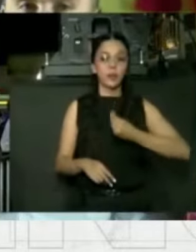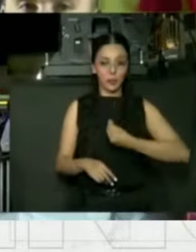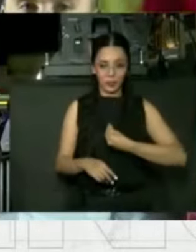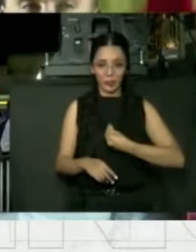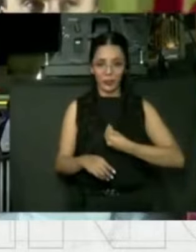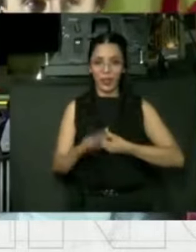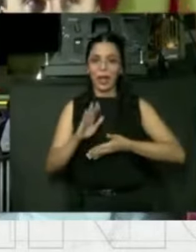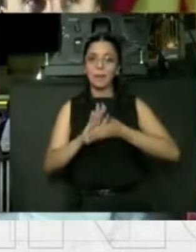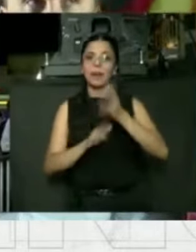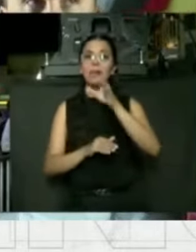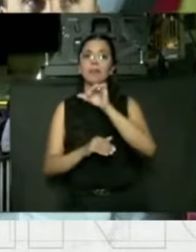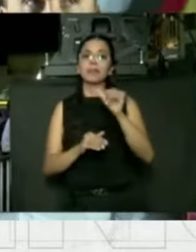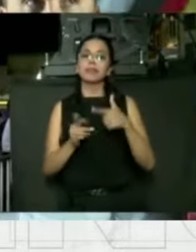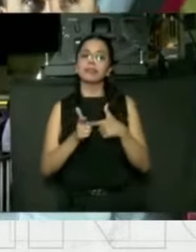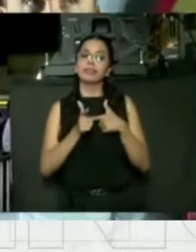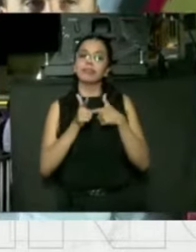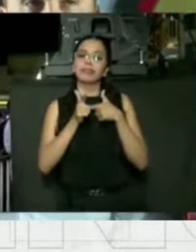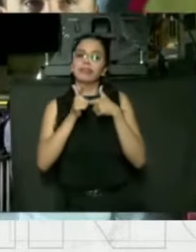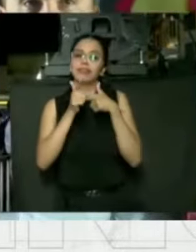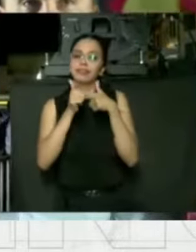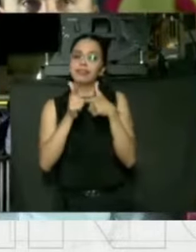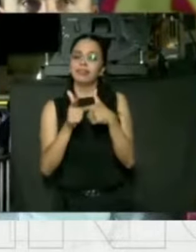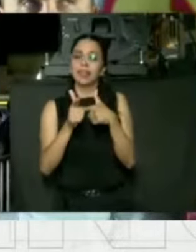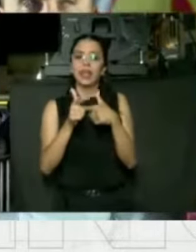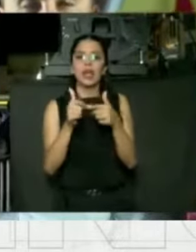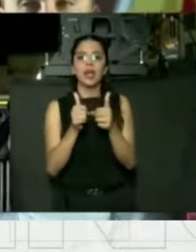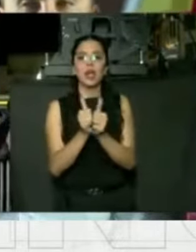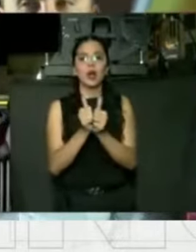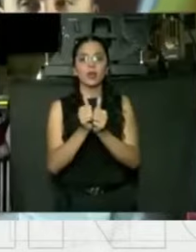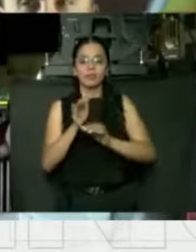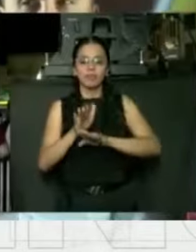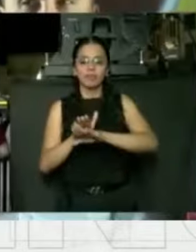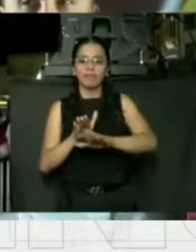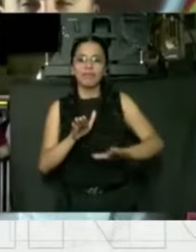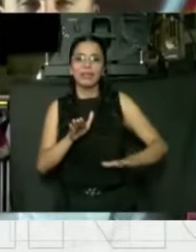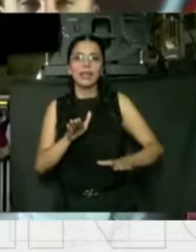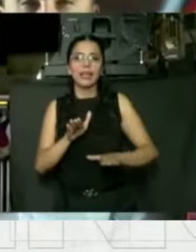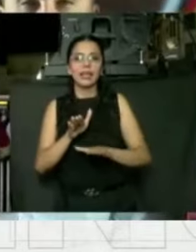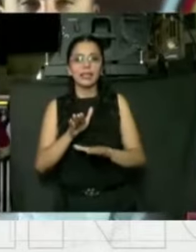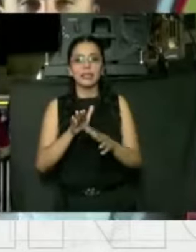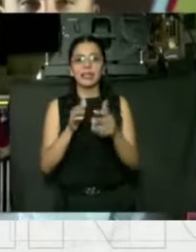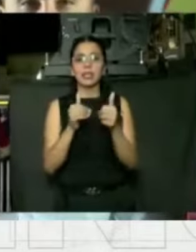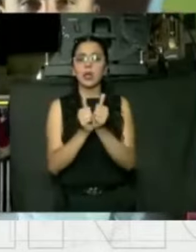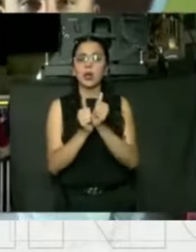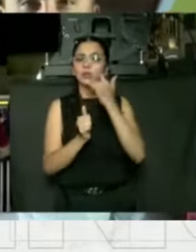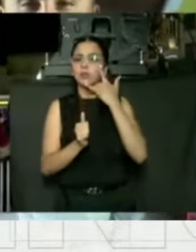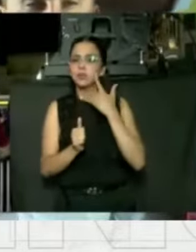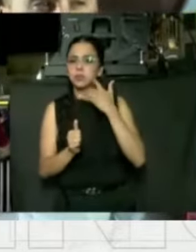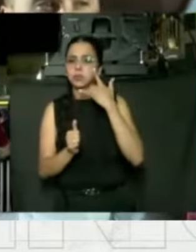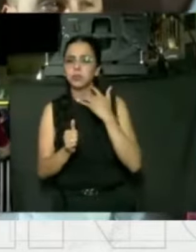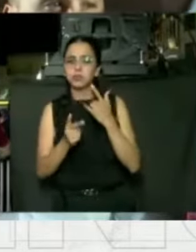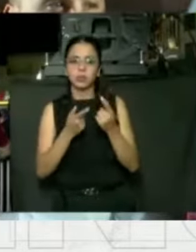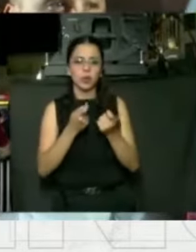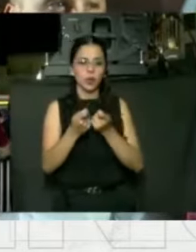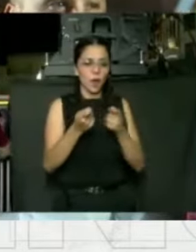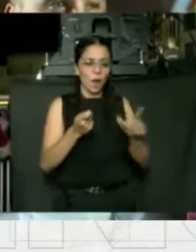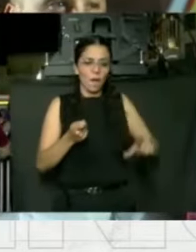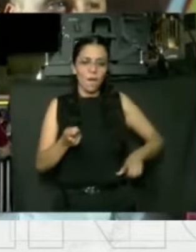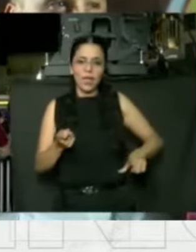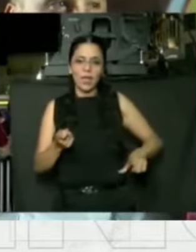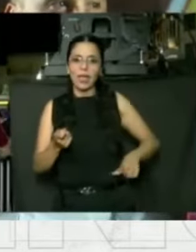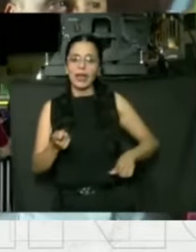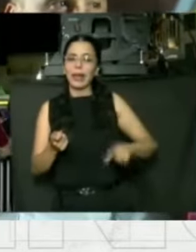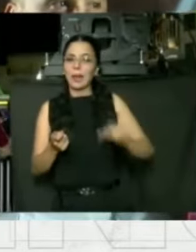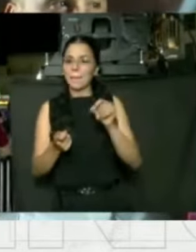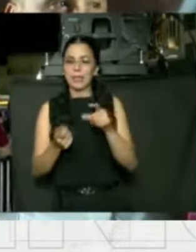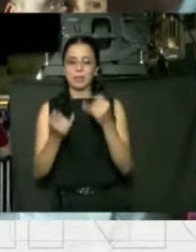que vamos a continuar con los principios con los que gobierna el presidente Andrés Manuel López